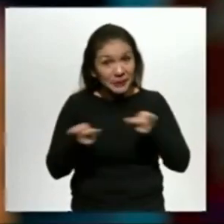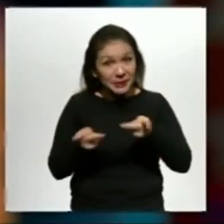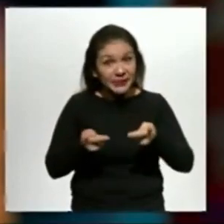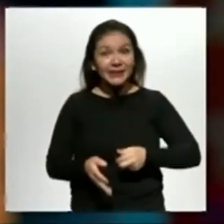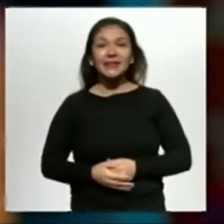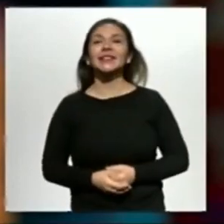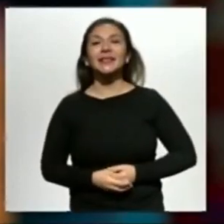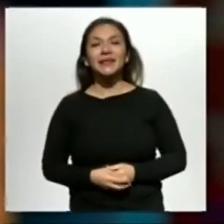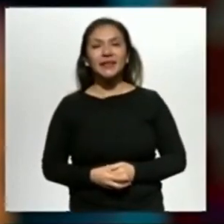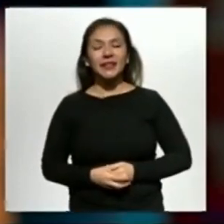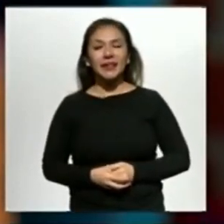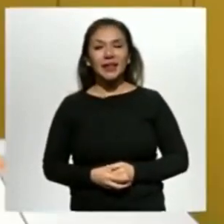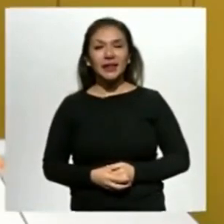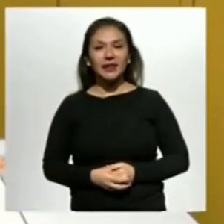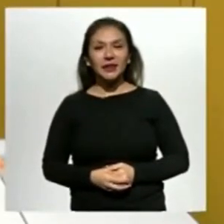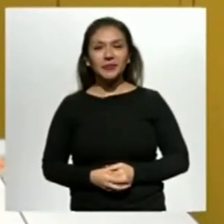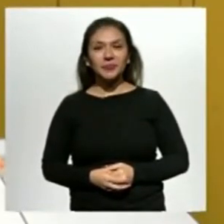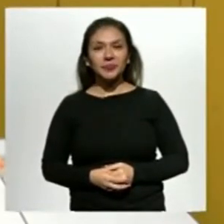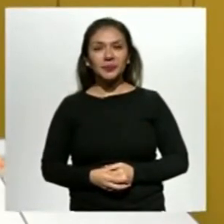Ven.